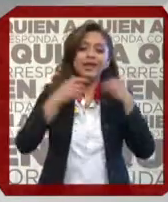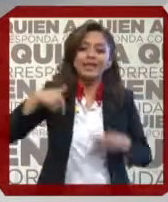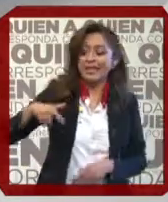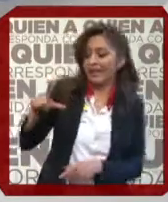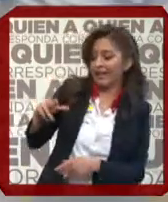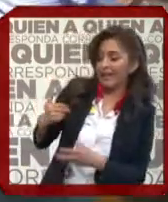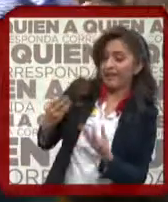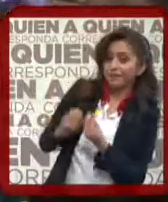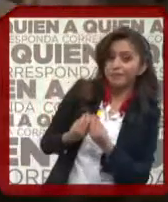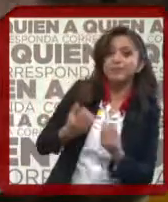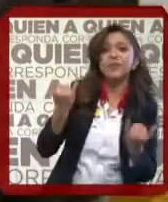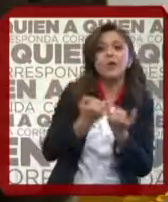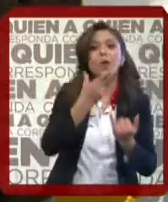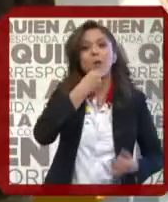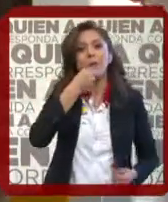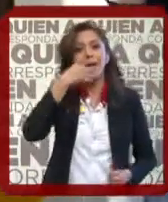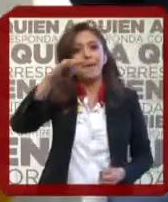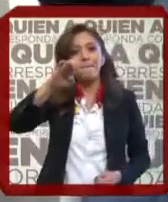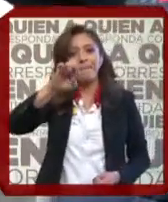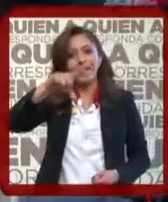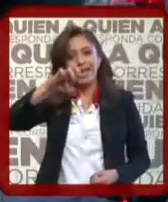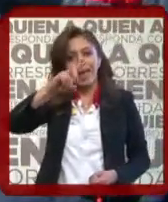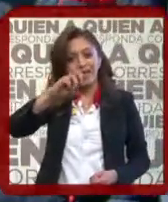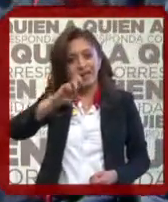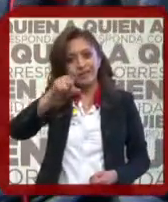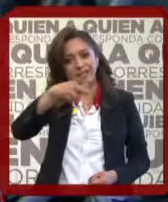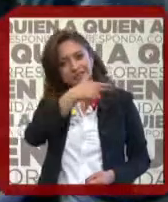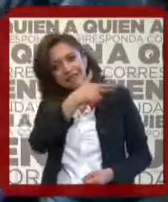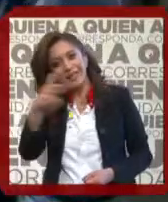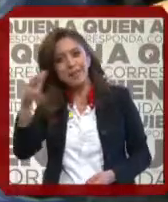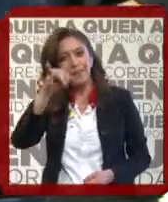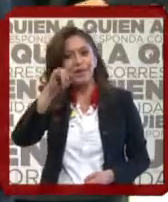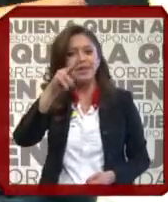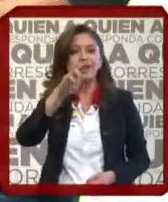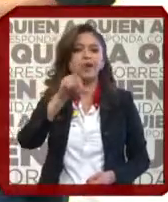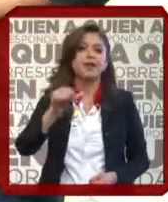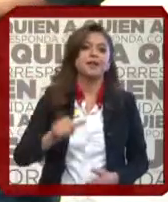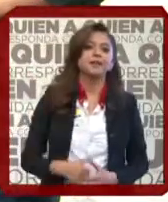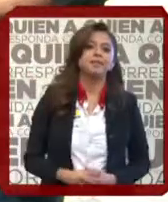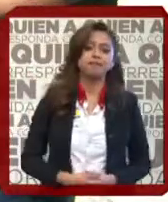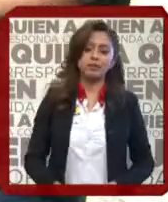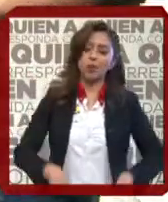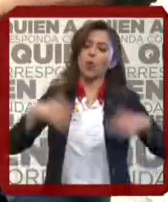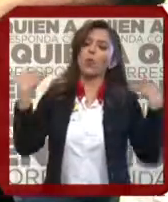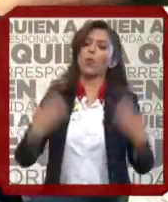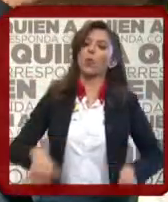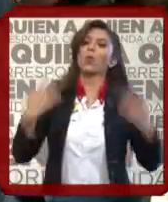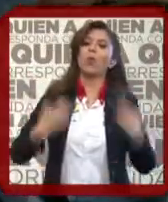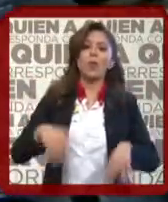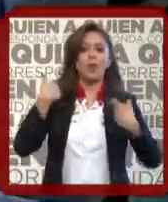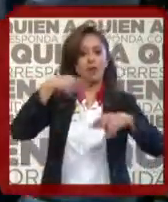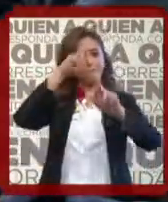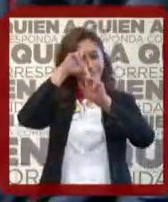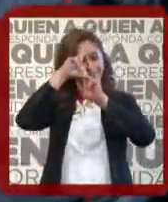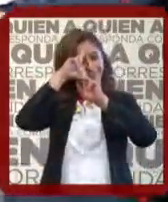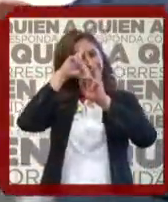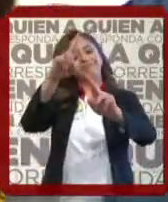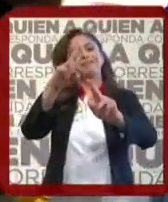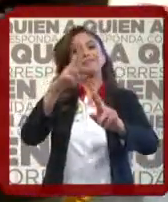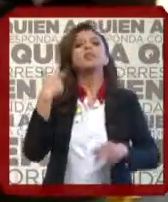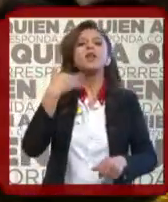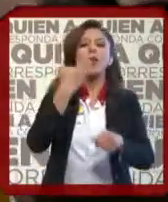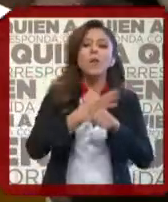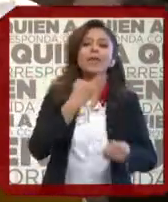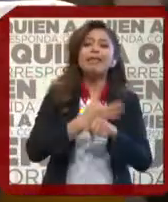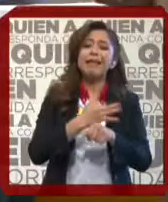y pues con el señor Melquiades del restaurante Mi Tierra. Bueno, Melquiades, mis respetos, ¿eh? A ver, fíjate que tenemos un